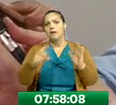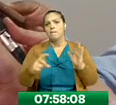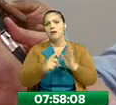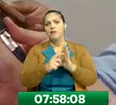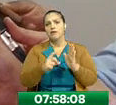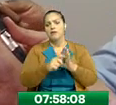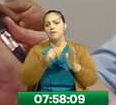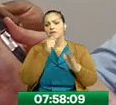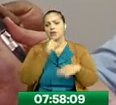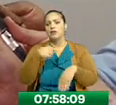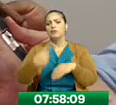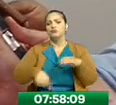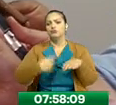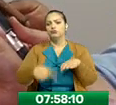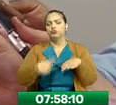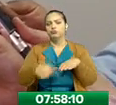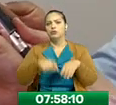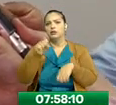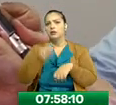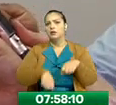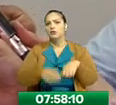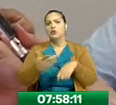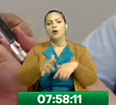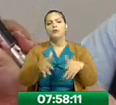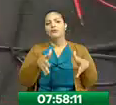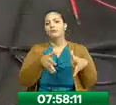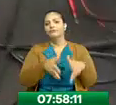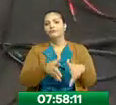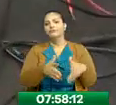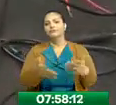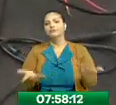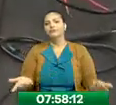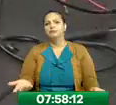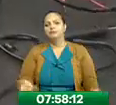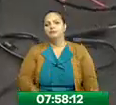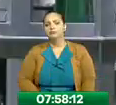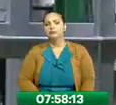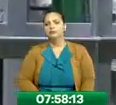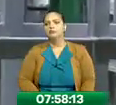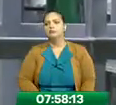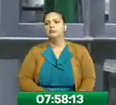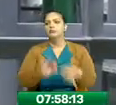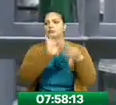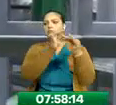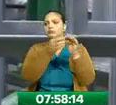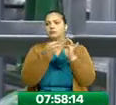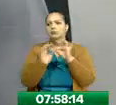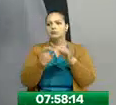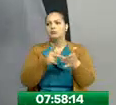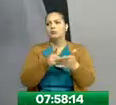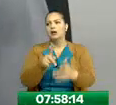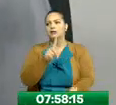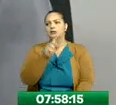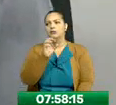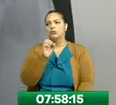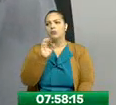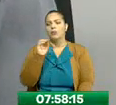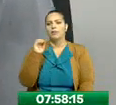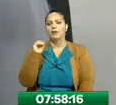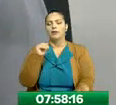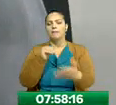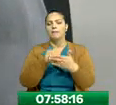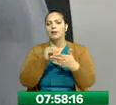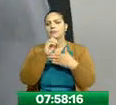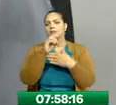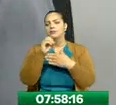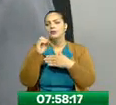no están dañadas, simplemente están inoperativas por los daños eléctricos. El arreglo costaría $190,000. Nosotros necesitamos de